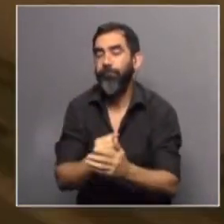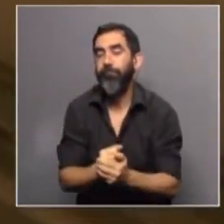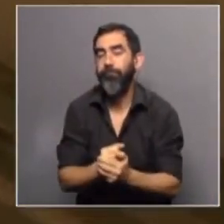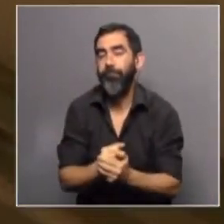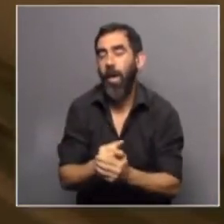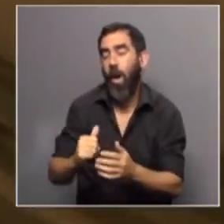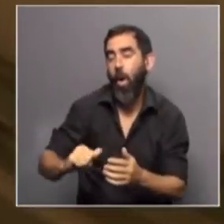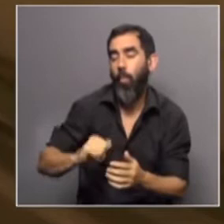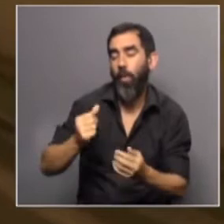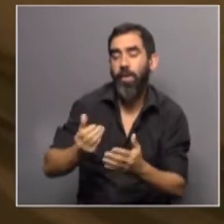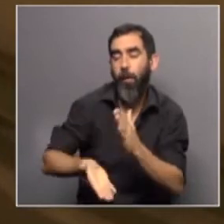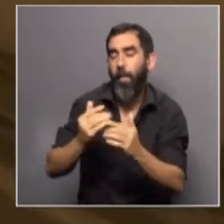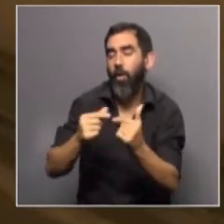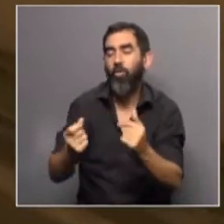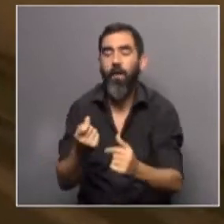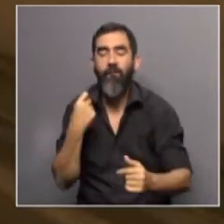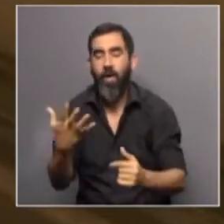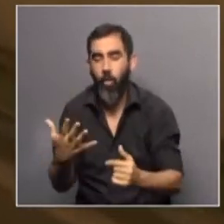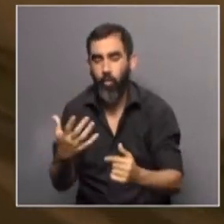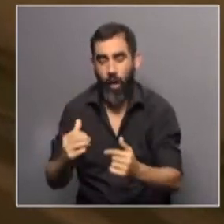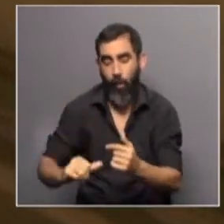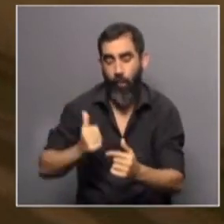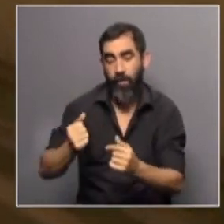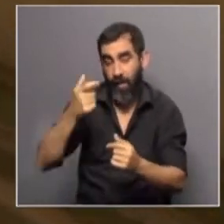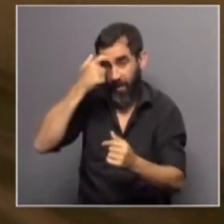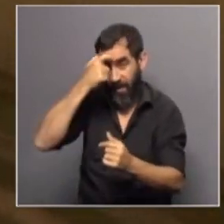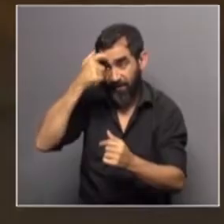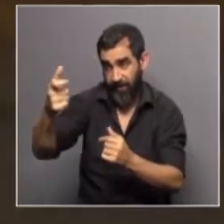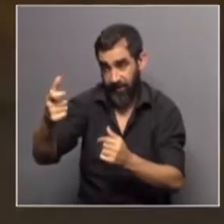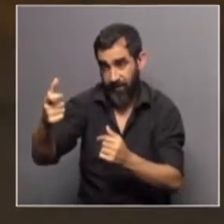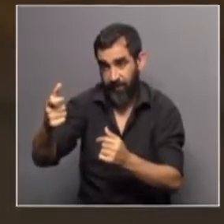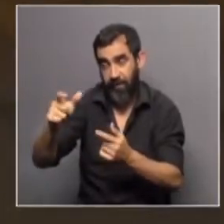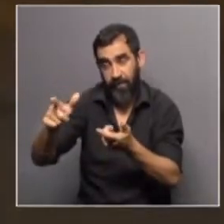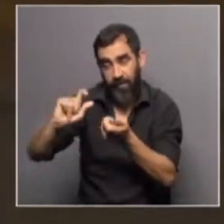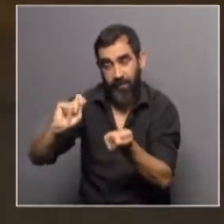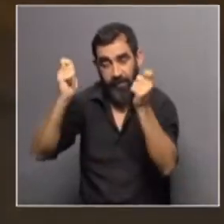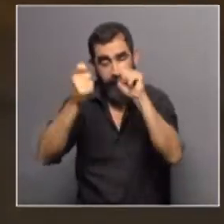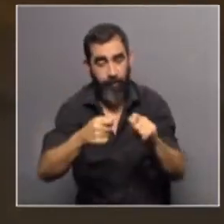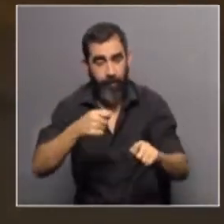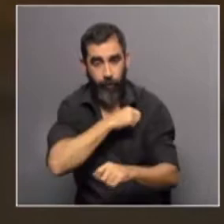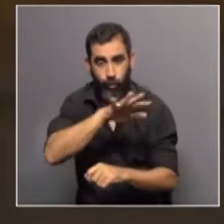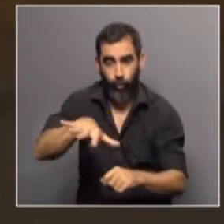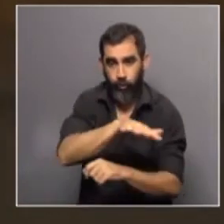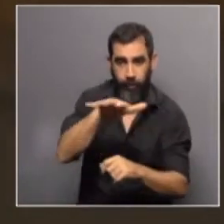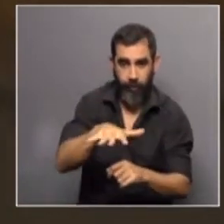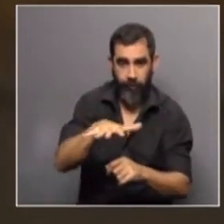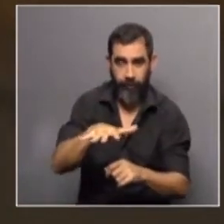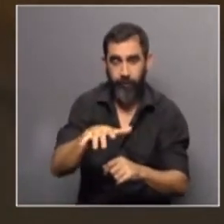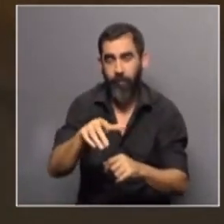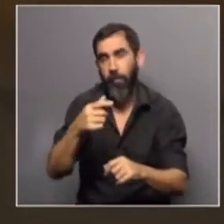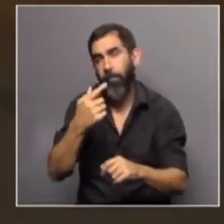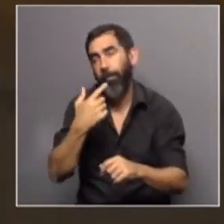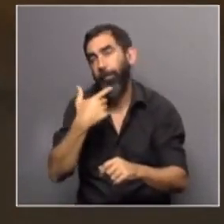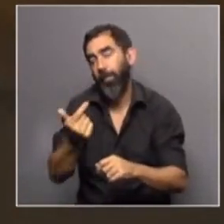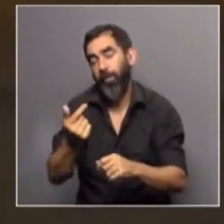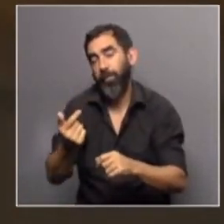digamos, aplicable o lo más valorizable de la ciencia y transferirlo a la sociedad, ¿tá? Ya sea en general,